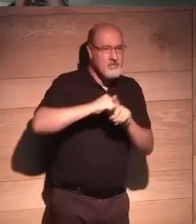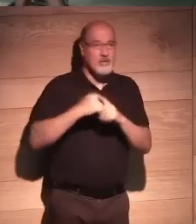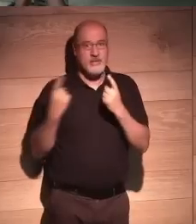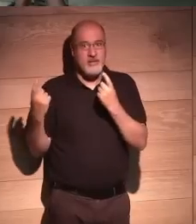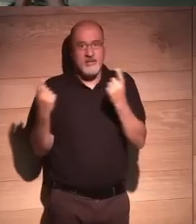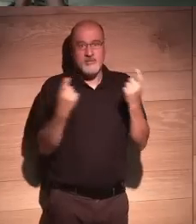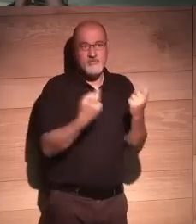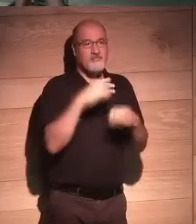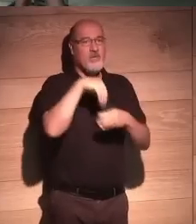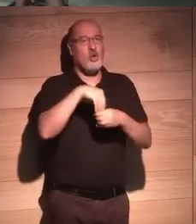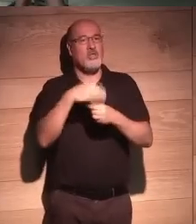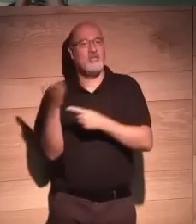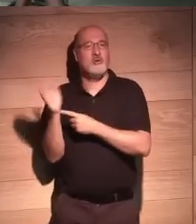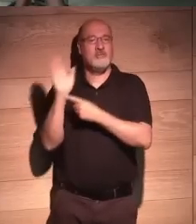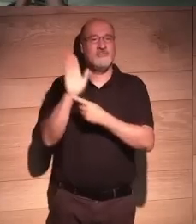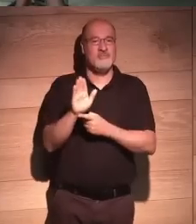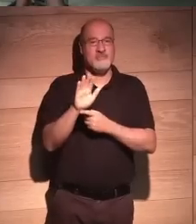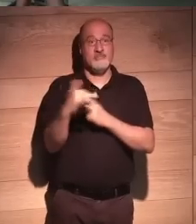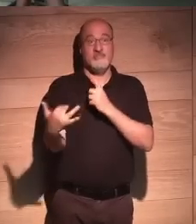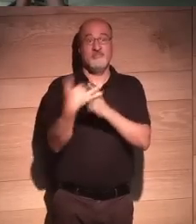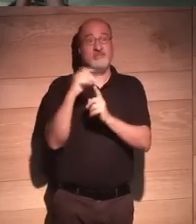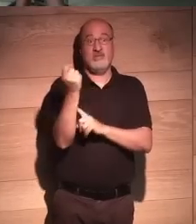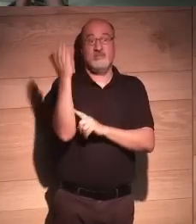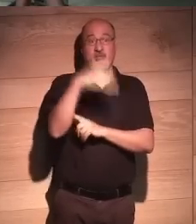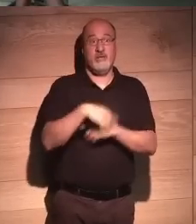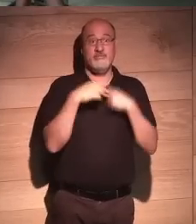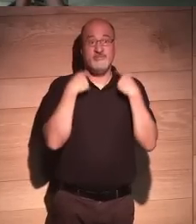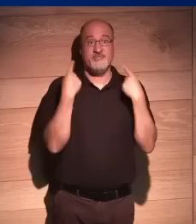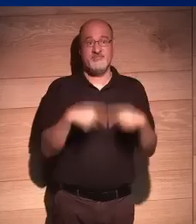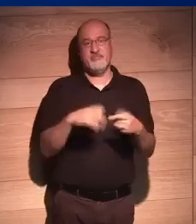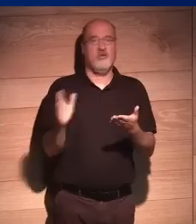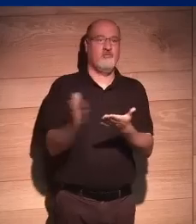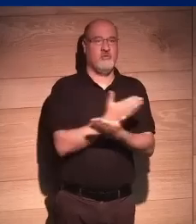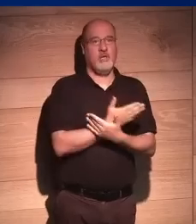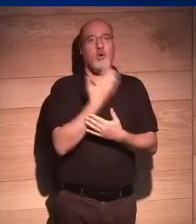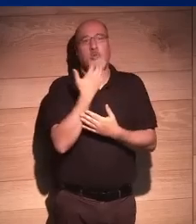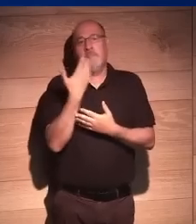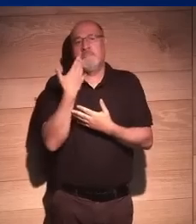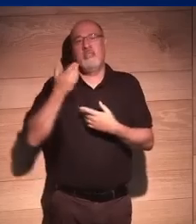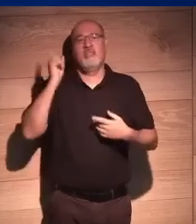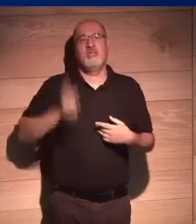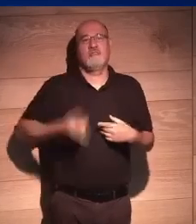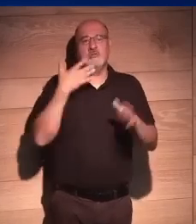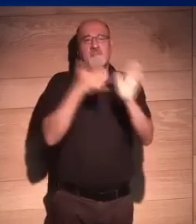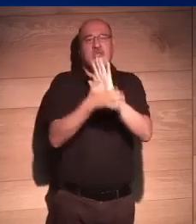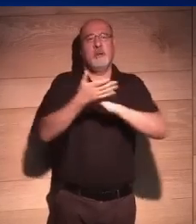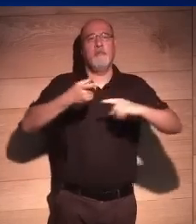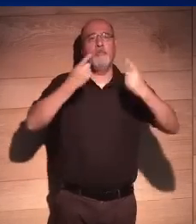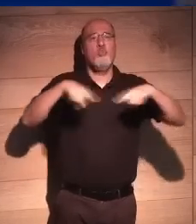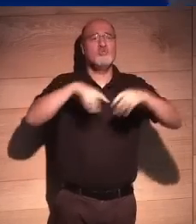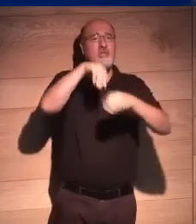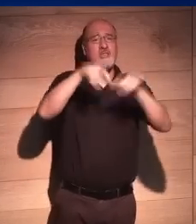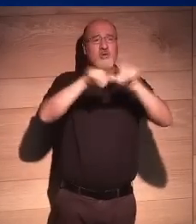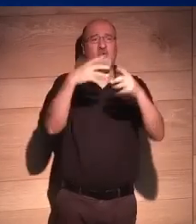crea un contenido. Ahora, lo que decíamos hoy, ¿no? Los directivos dicen, la música en televisión no funciona. Pues ahora sí. La música en